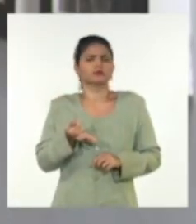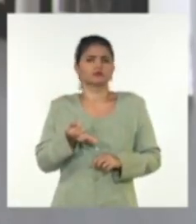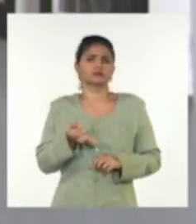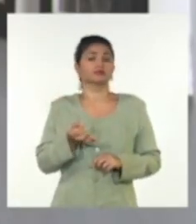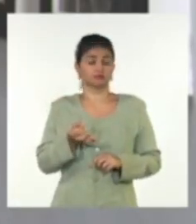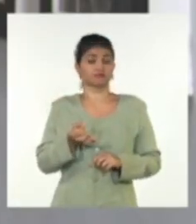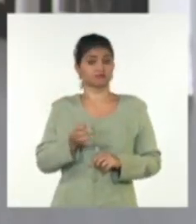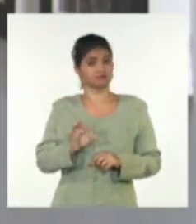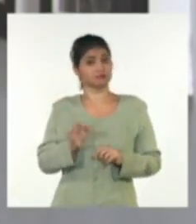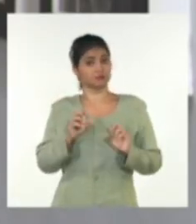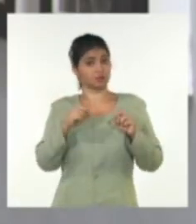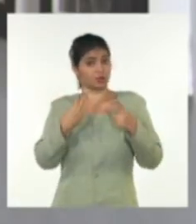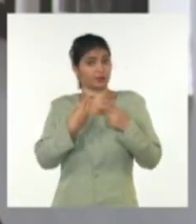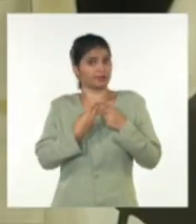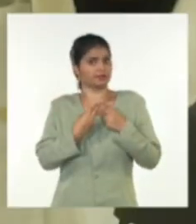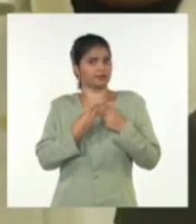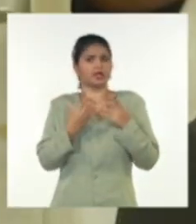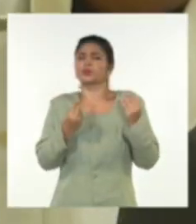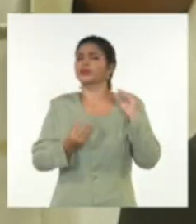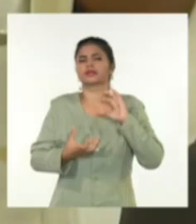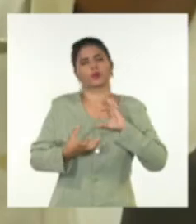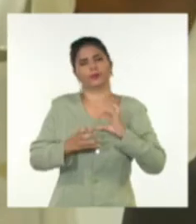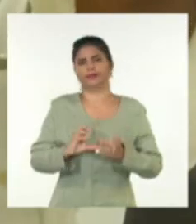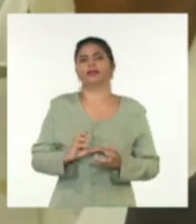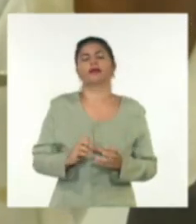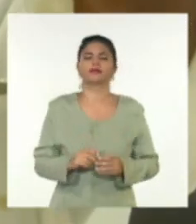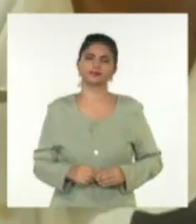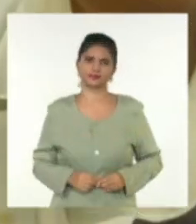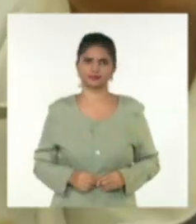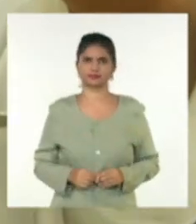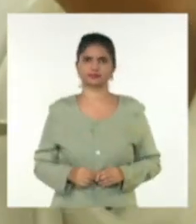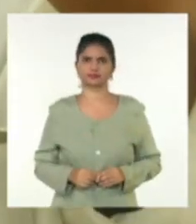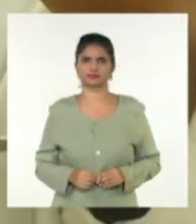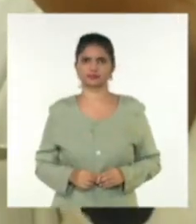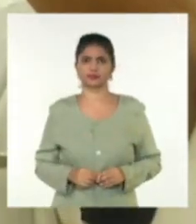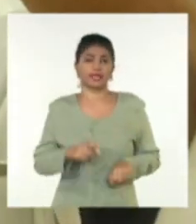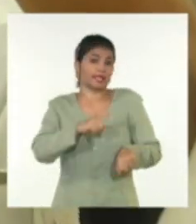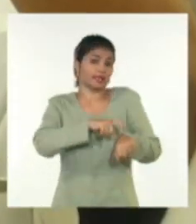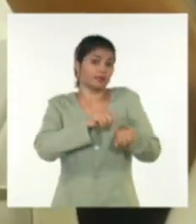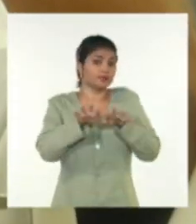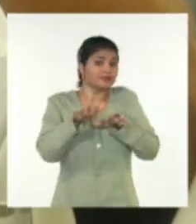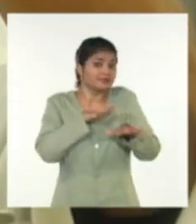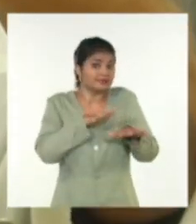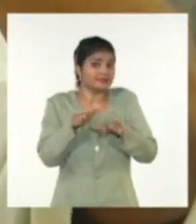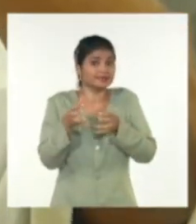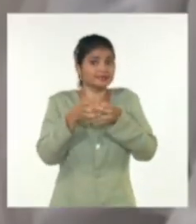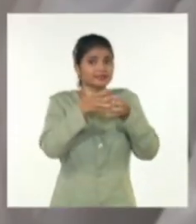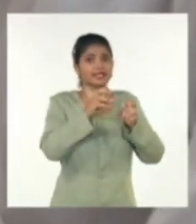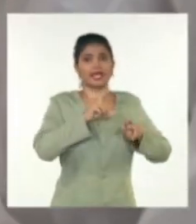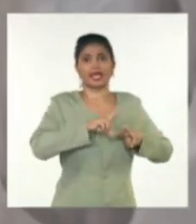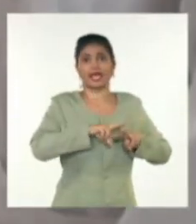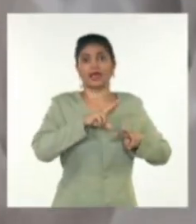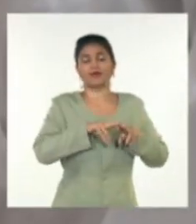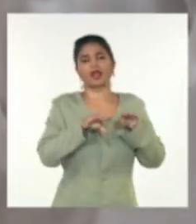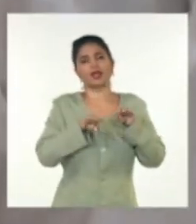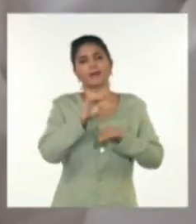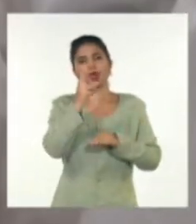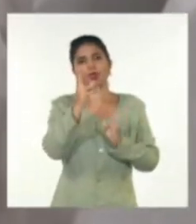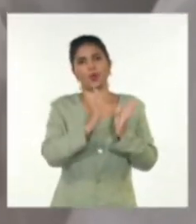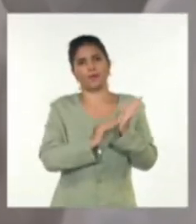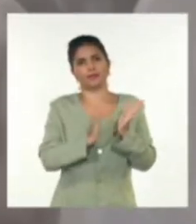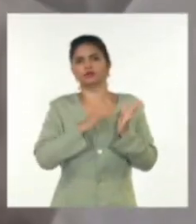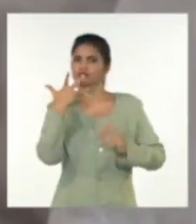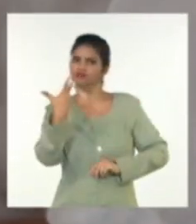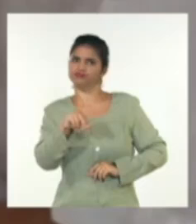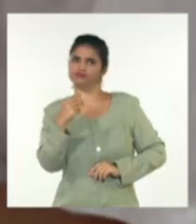nivel, pero es una competencia muy, muy, muy compleja. Más de dos meses llevan ya en la capital estos jóvenes completando su preparación con los